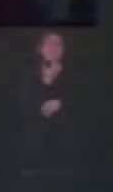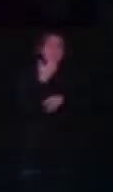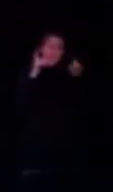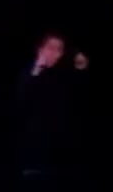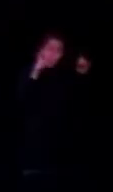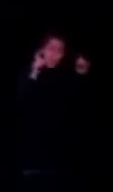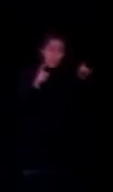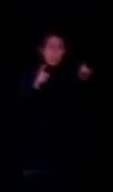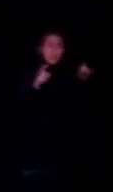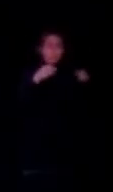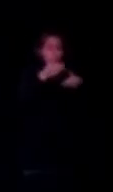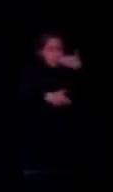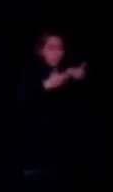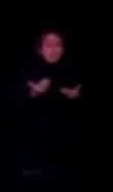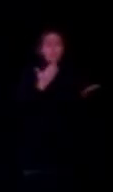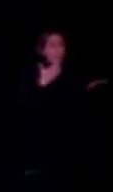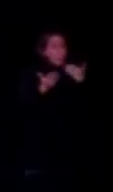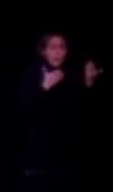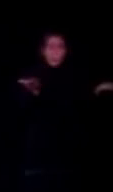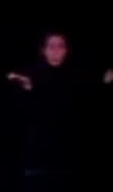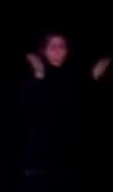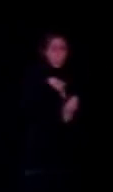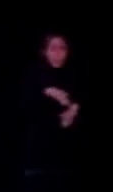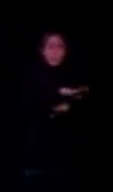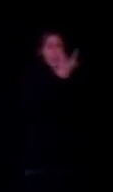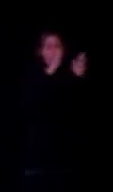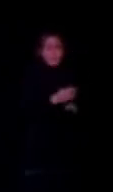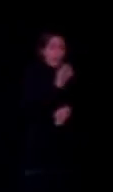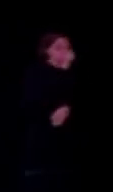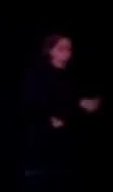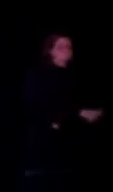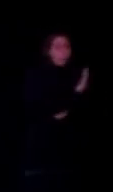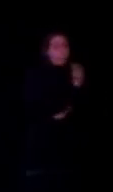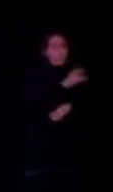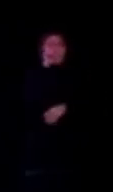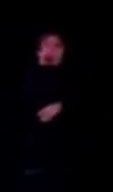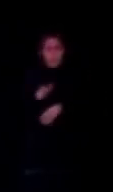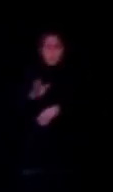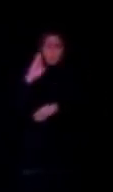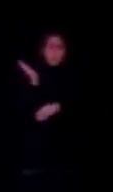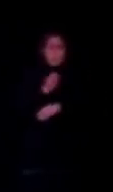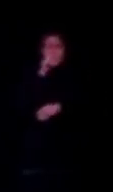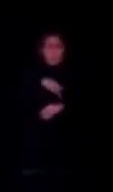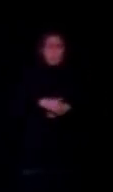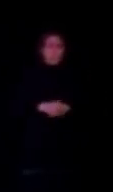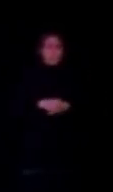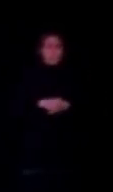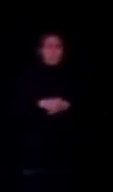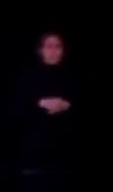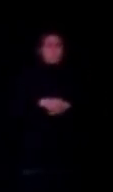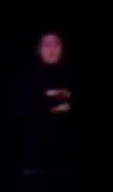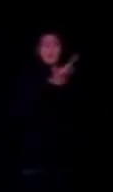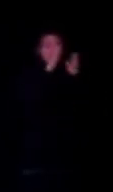no solo de aquel que se educa sino también del educador en la medida que éste se transforma en un hombre o una mujer